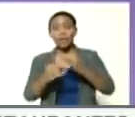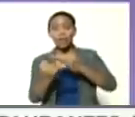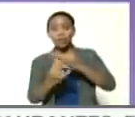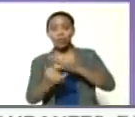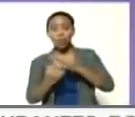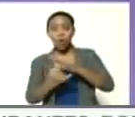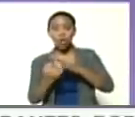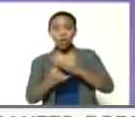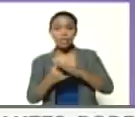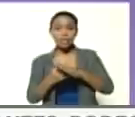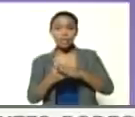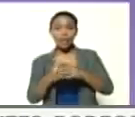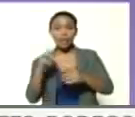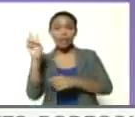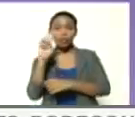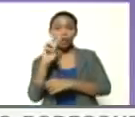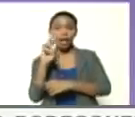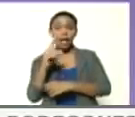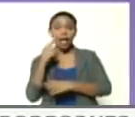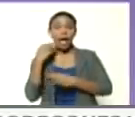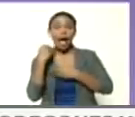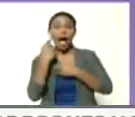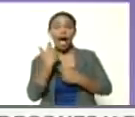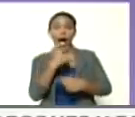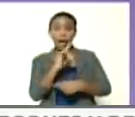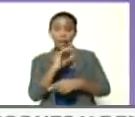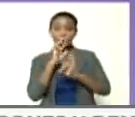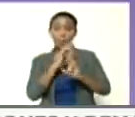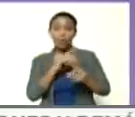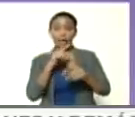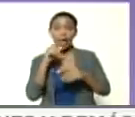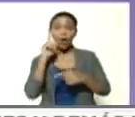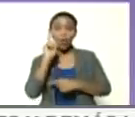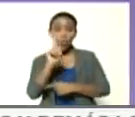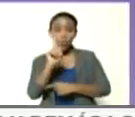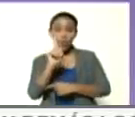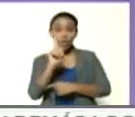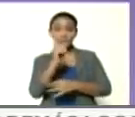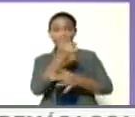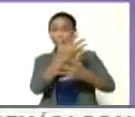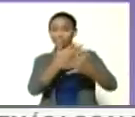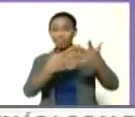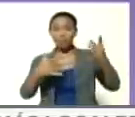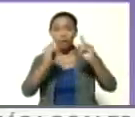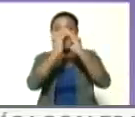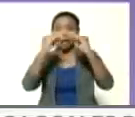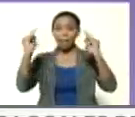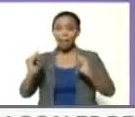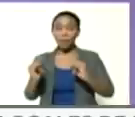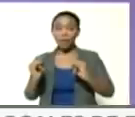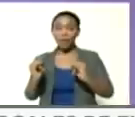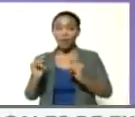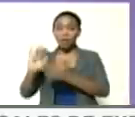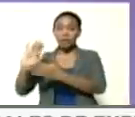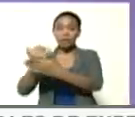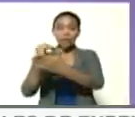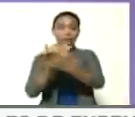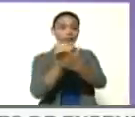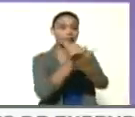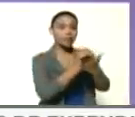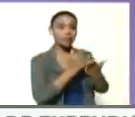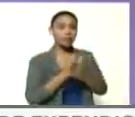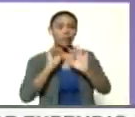las instituciones venezolanas dan cuenta a la fecha de más de una decena de campamentos que han sido desmantelados y más